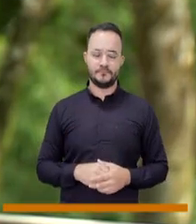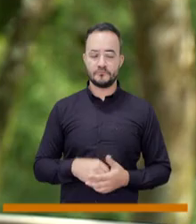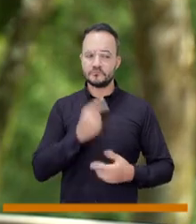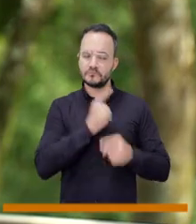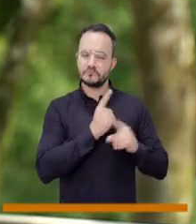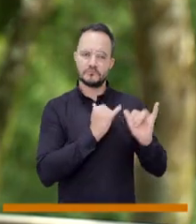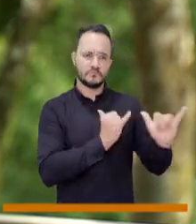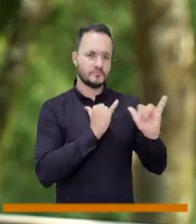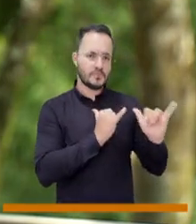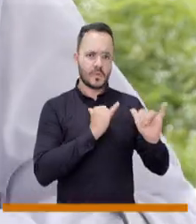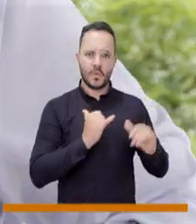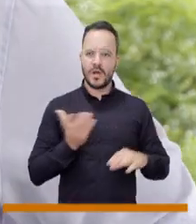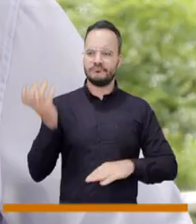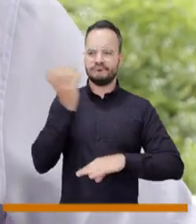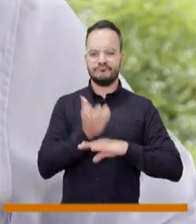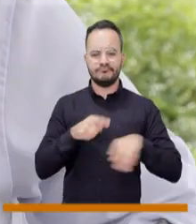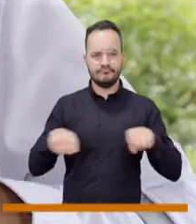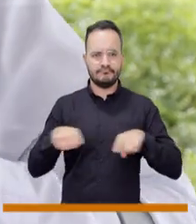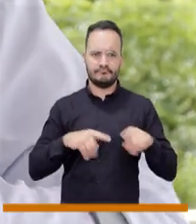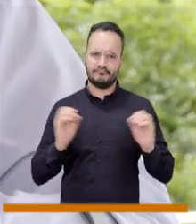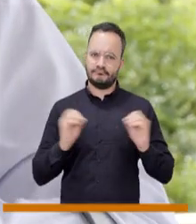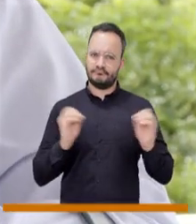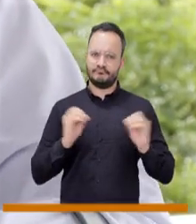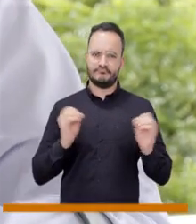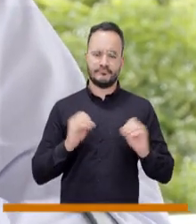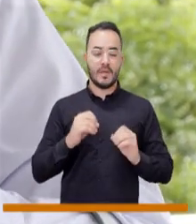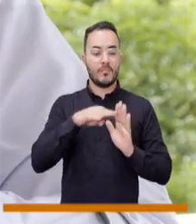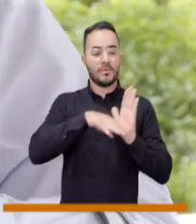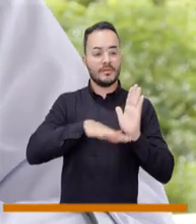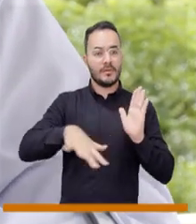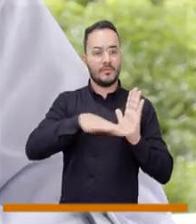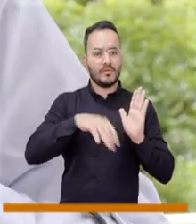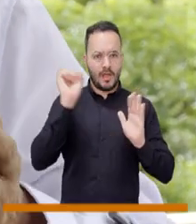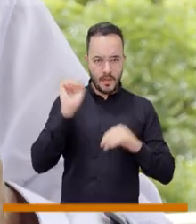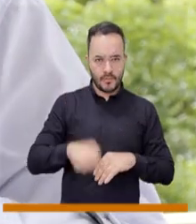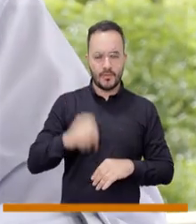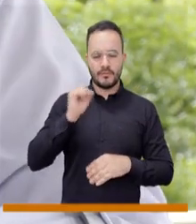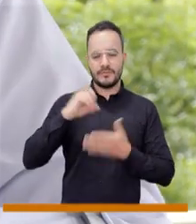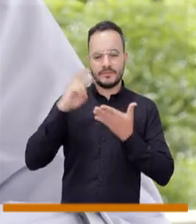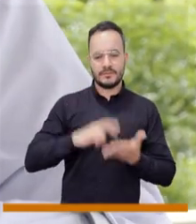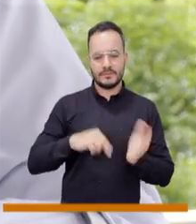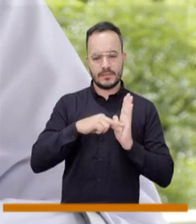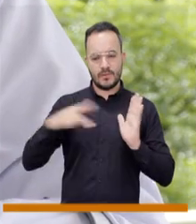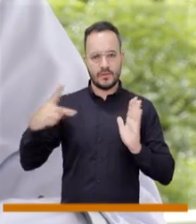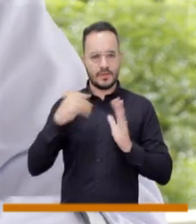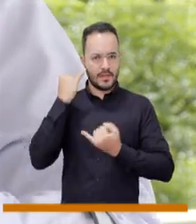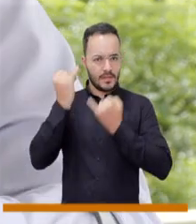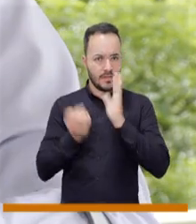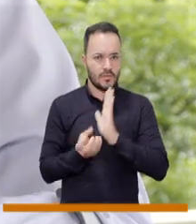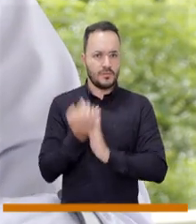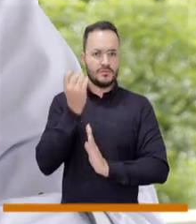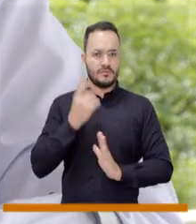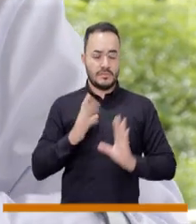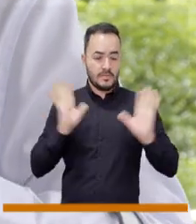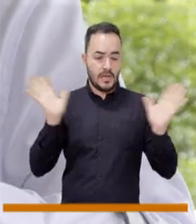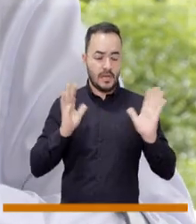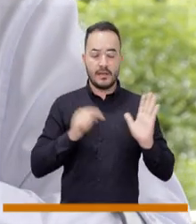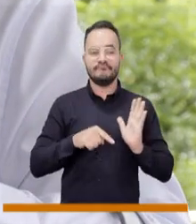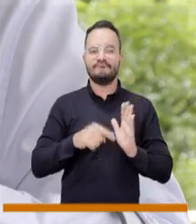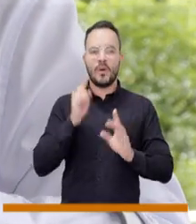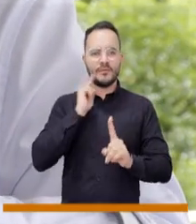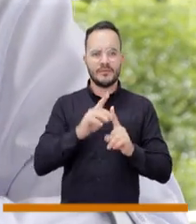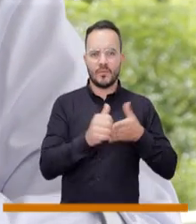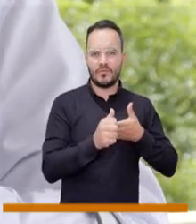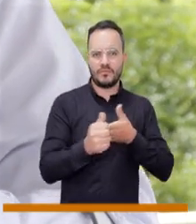misma línea la concejala y yo, porque es que en Medellín aprobamos la política pública de ciencia, tecnología e innovación, que la política pública es la hoja de